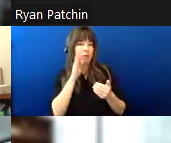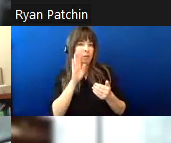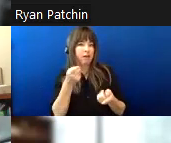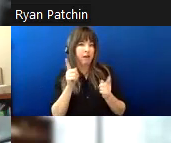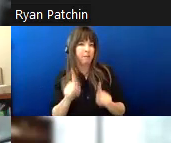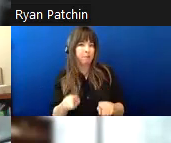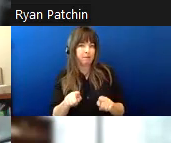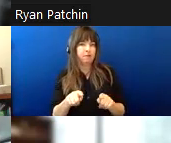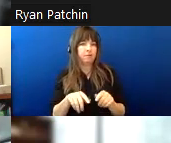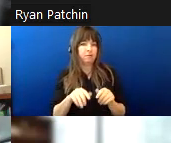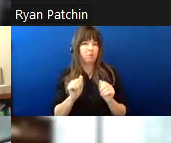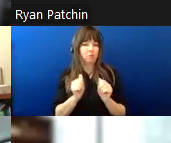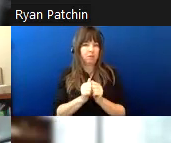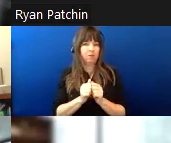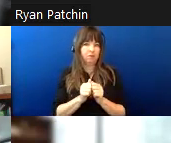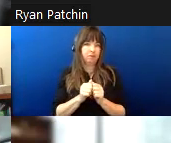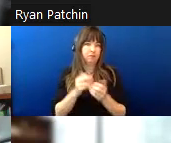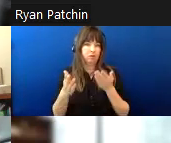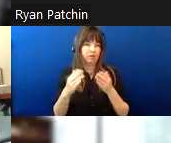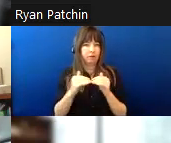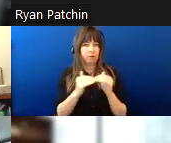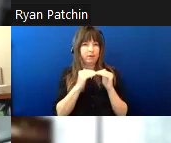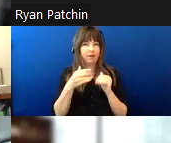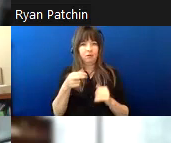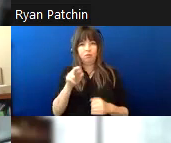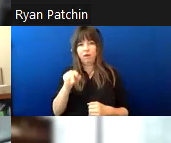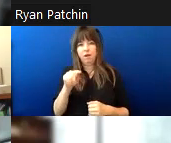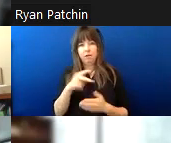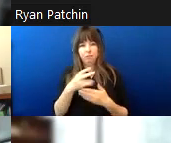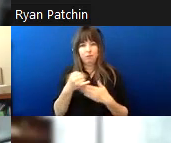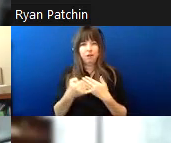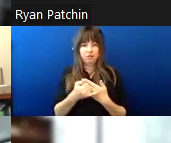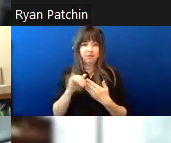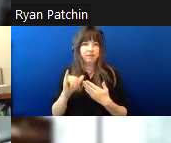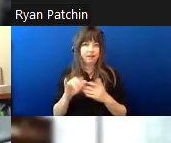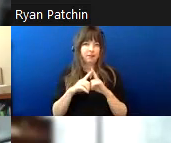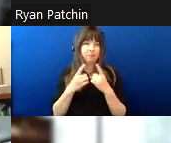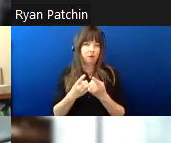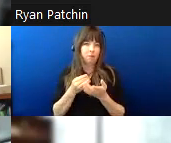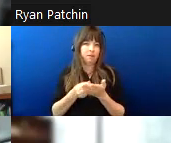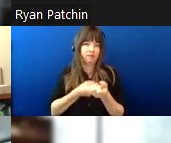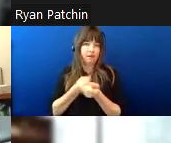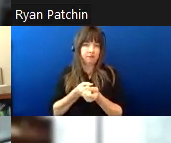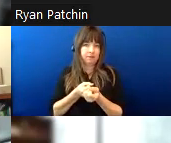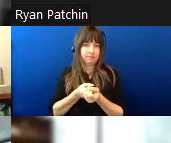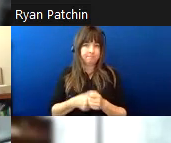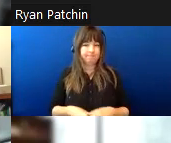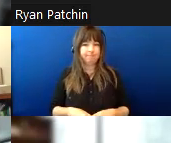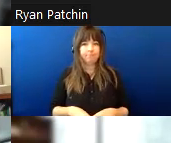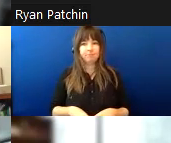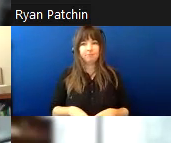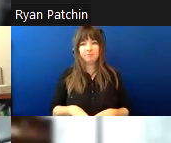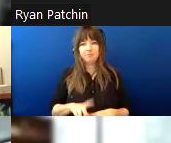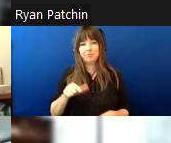y esto para alguno de los proyectos que el departamento está financiando. Muy